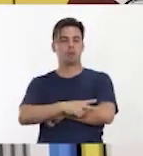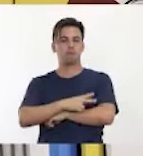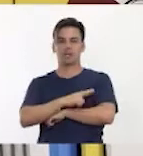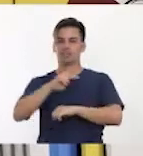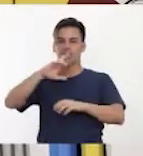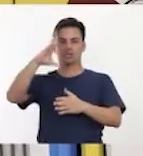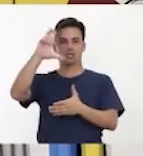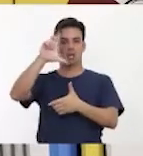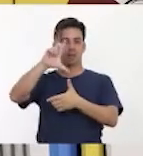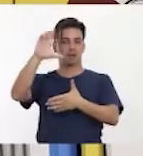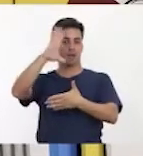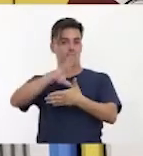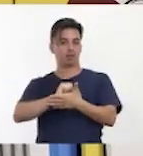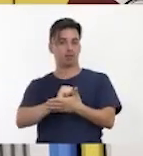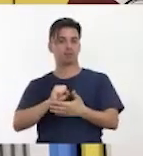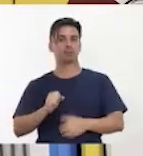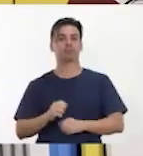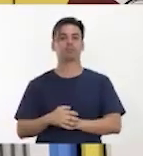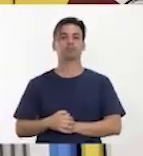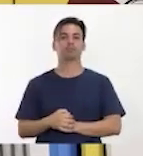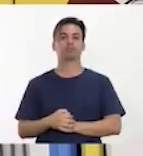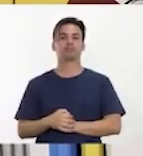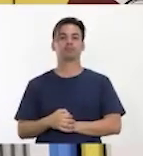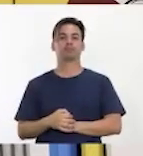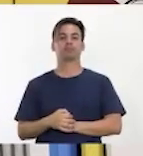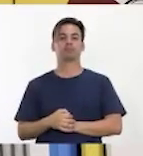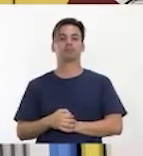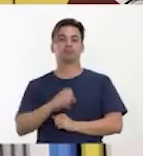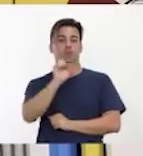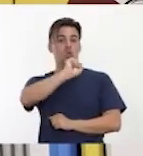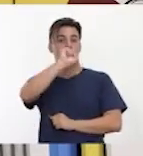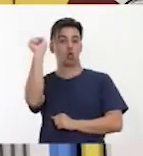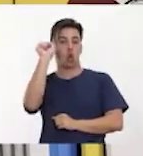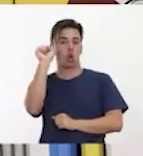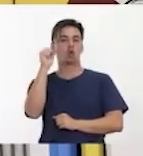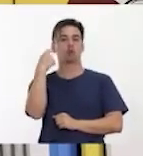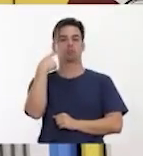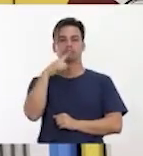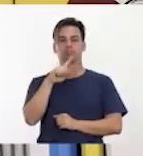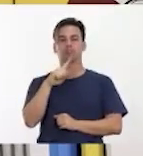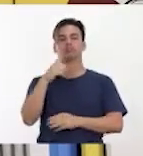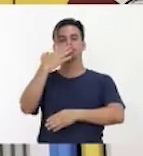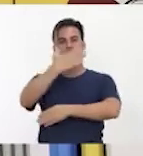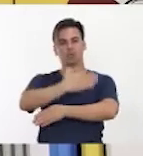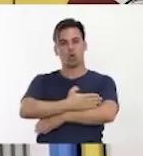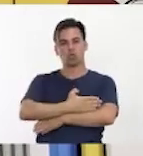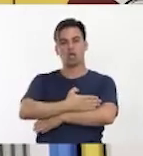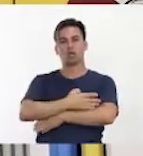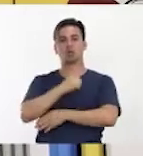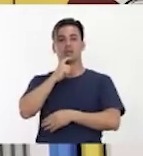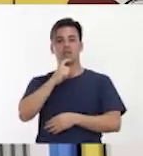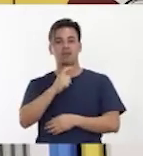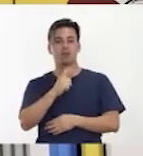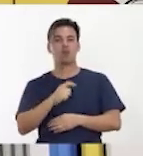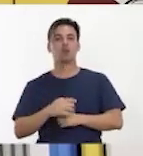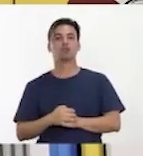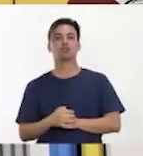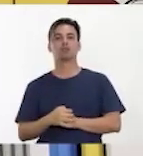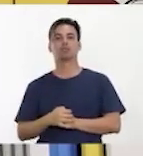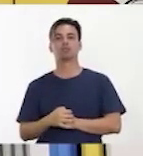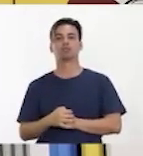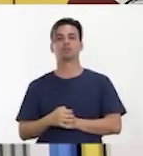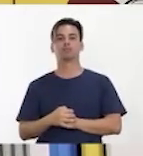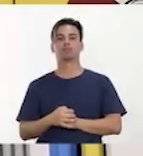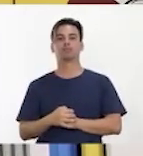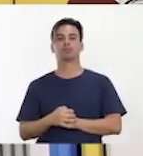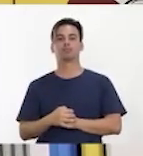América Latina, con sus logros en momentos determinados y obstáculos que dificultan la